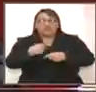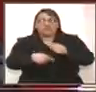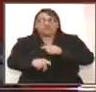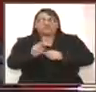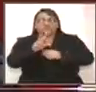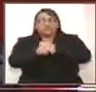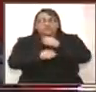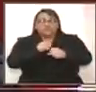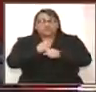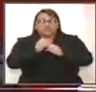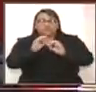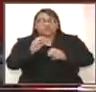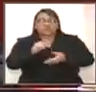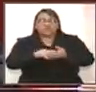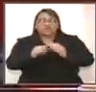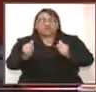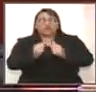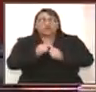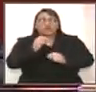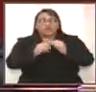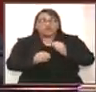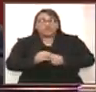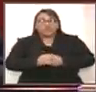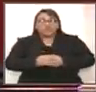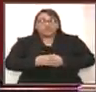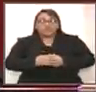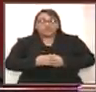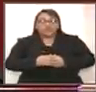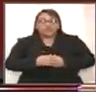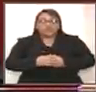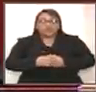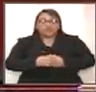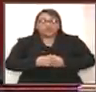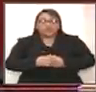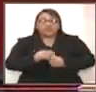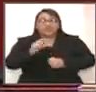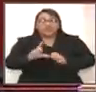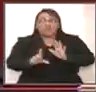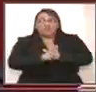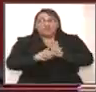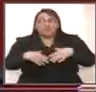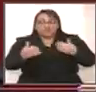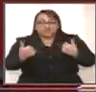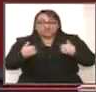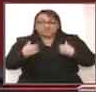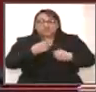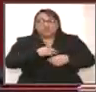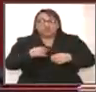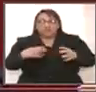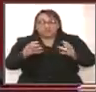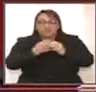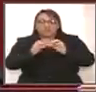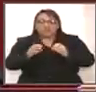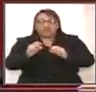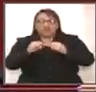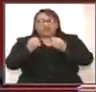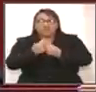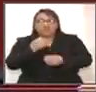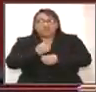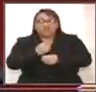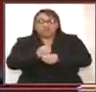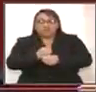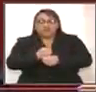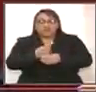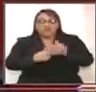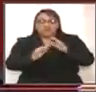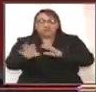próximos 2 años, precisando que solo con la modificación plena de su legislación podría acceder a ser miembro pleno de ese Grupo de Trabajo